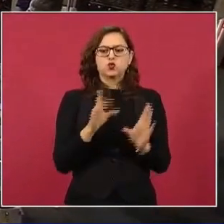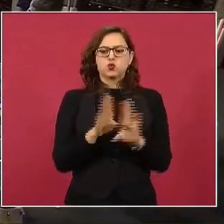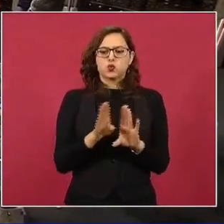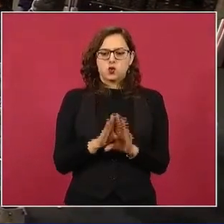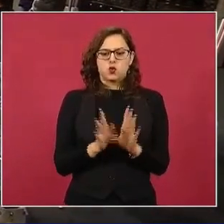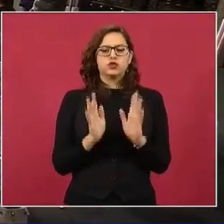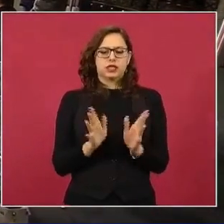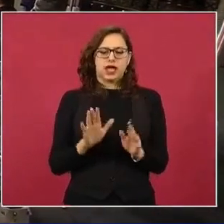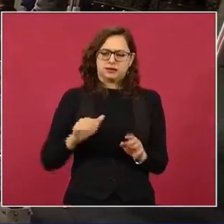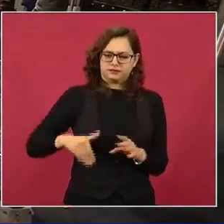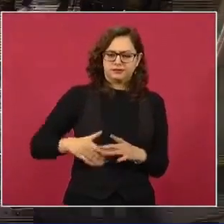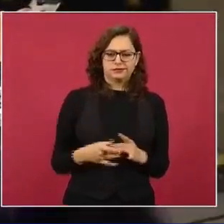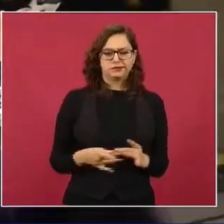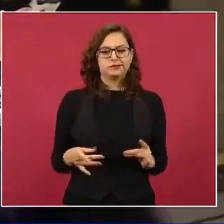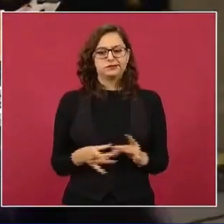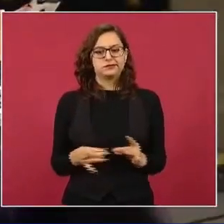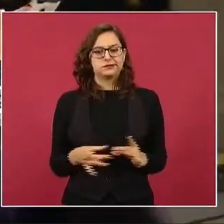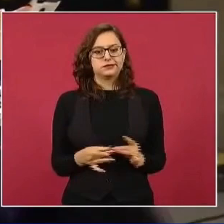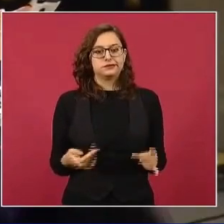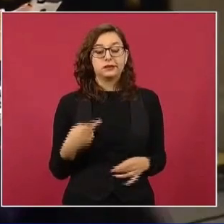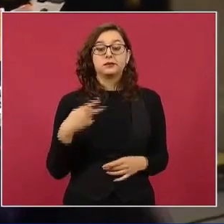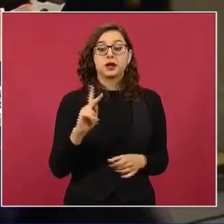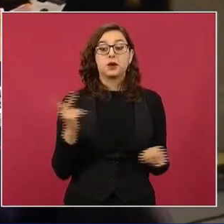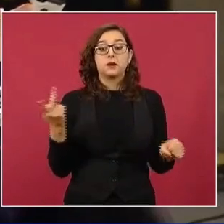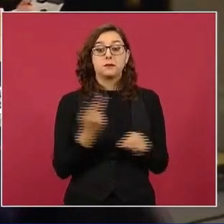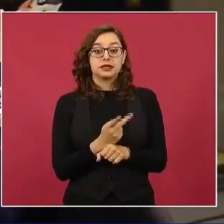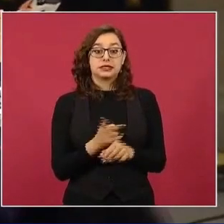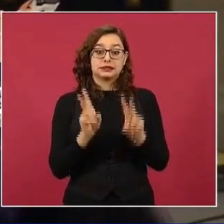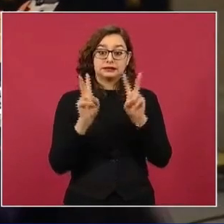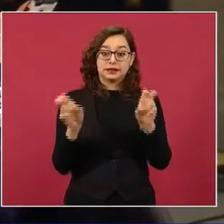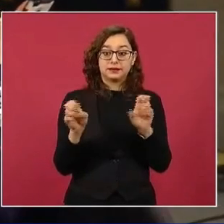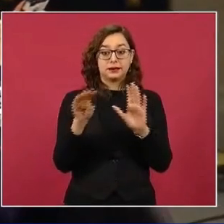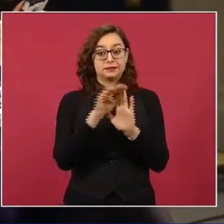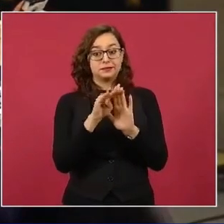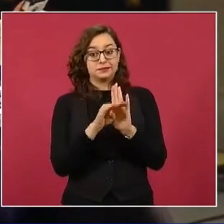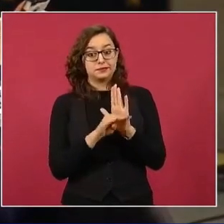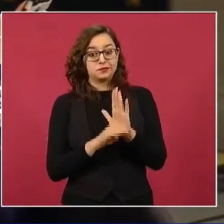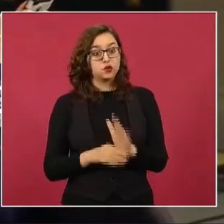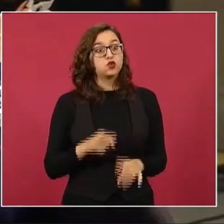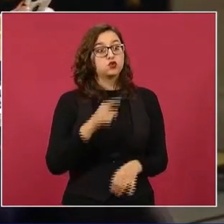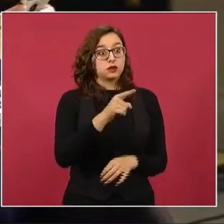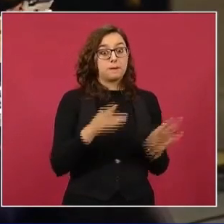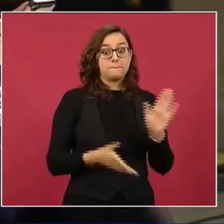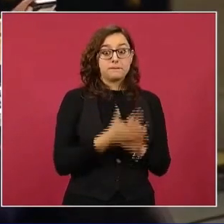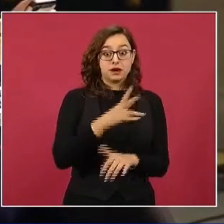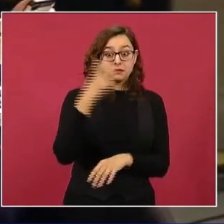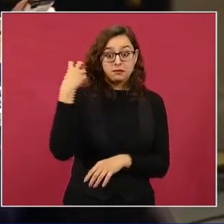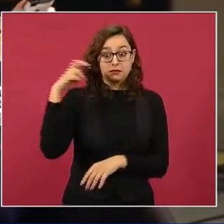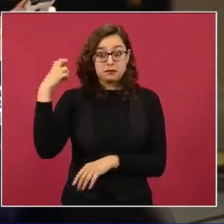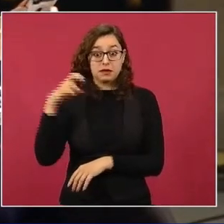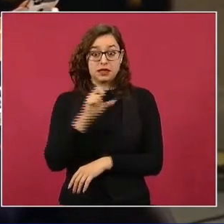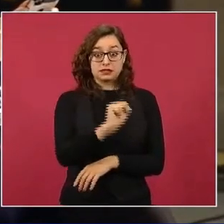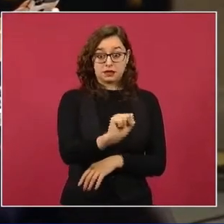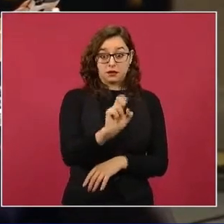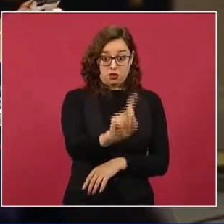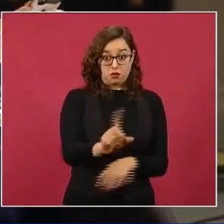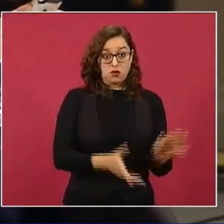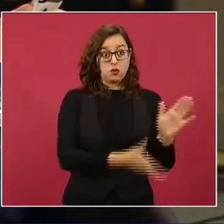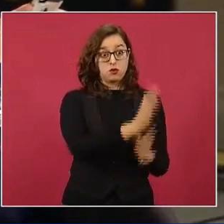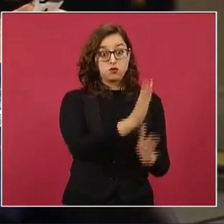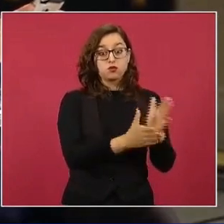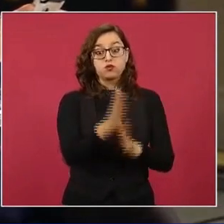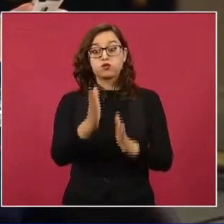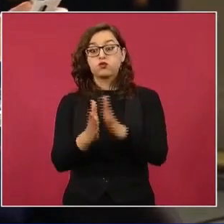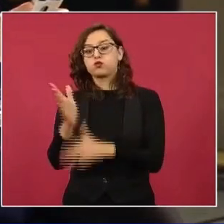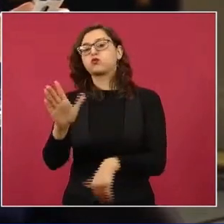que tomó, pero pues está la agenda de temas, saber si va a retomar las giras este fin de semana, a dónde va a ir, porque por ahí